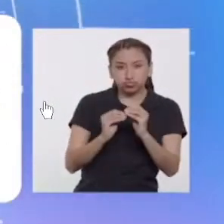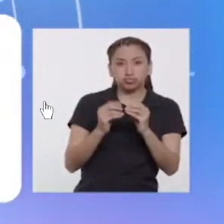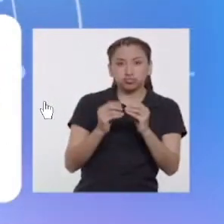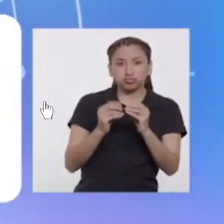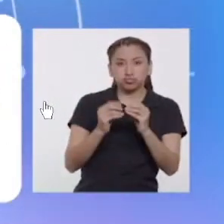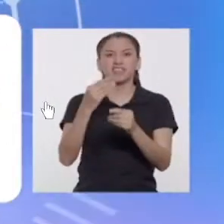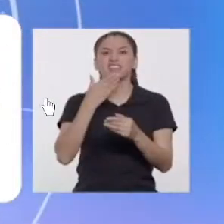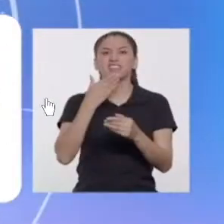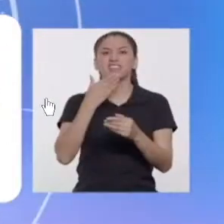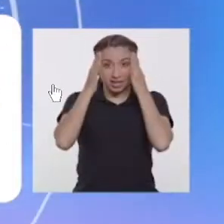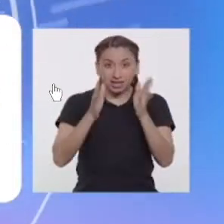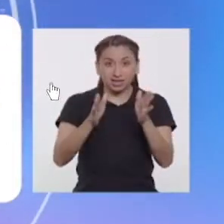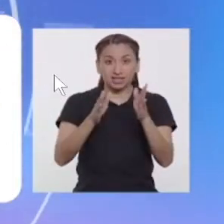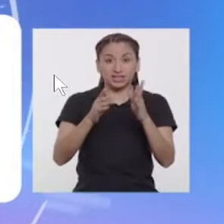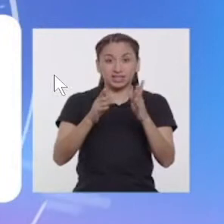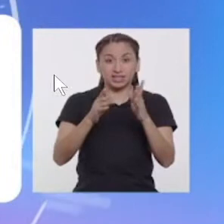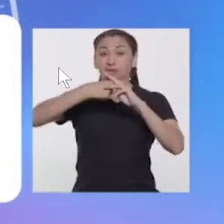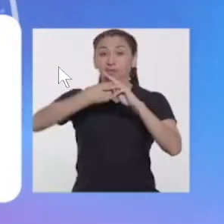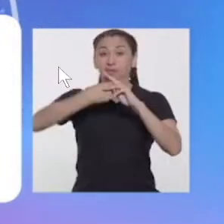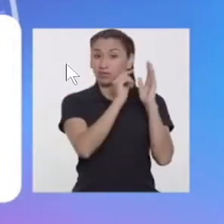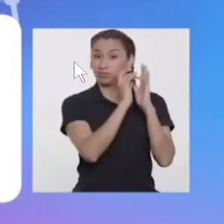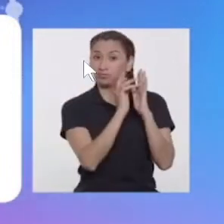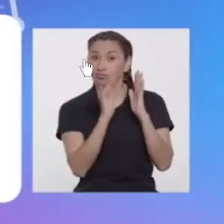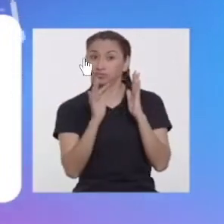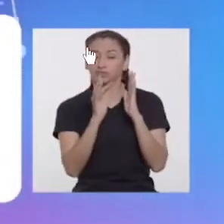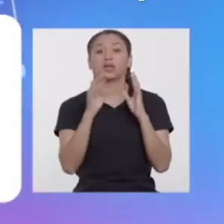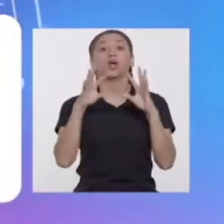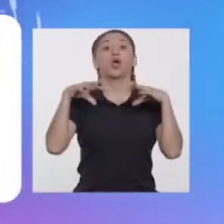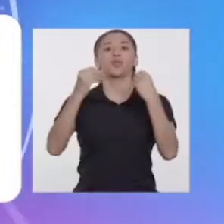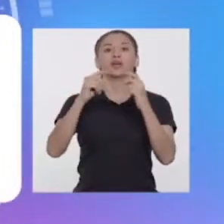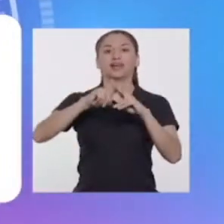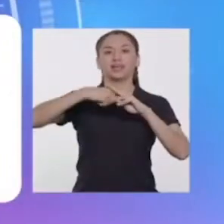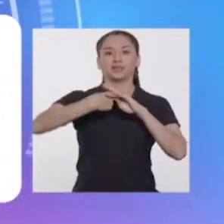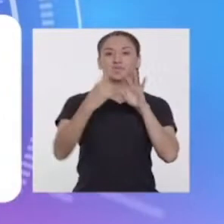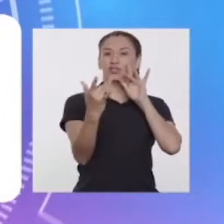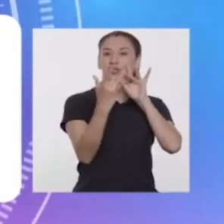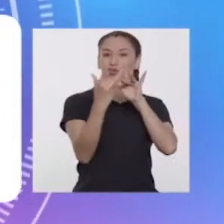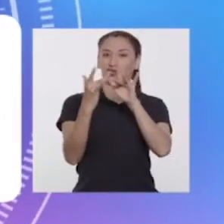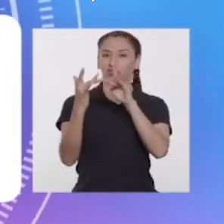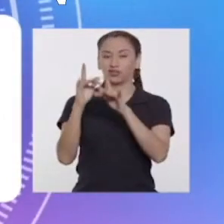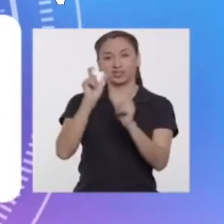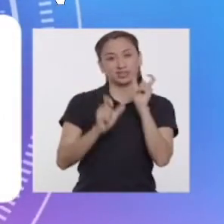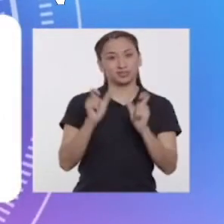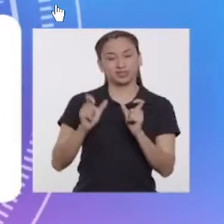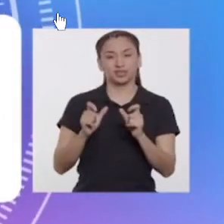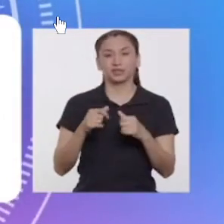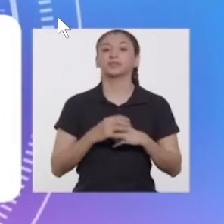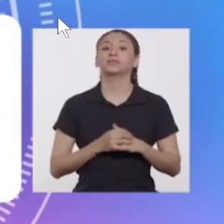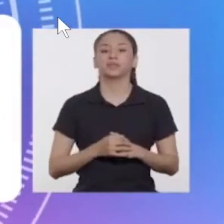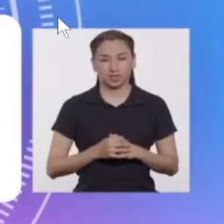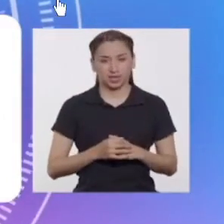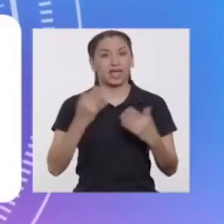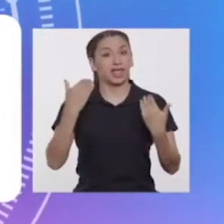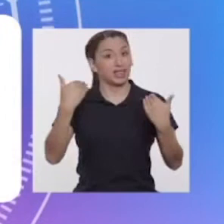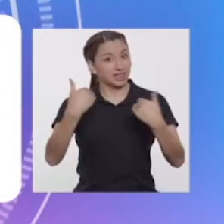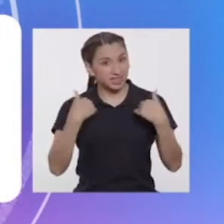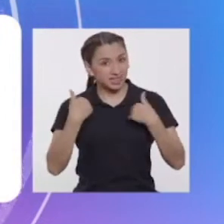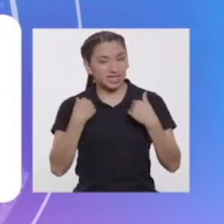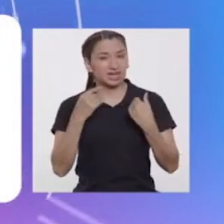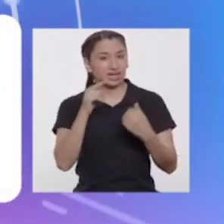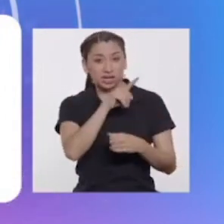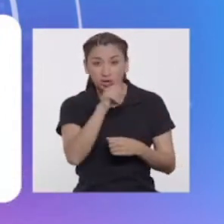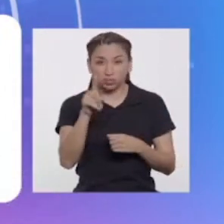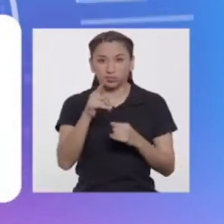quién va a dirigir. El momento inicial es importante porque empezamos a conectar con el público. O sea, que